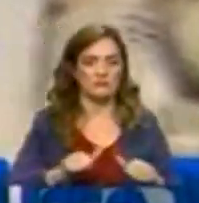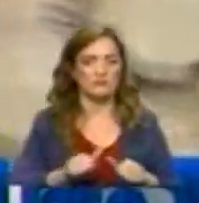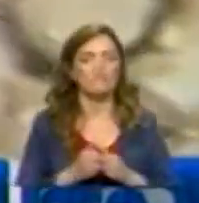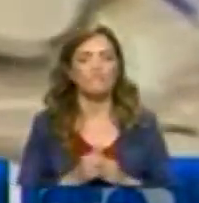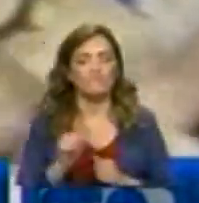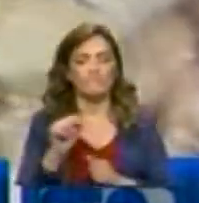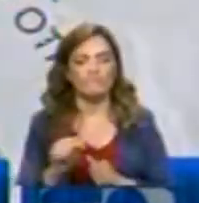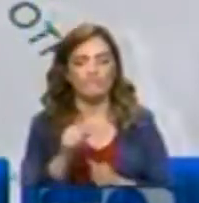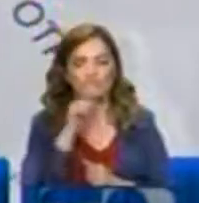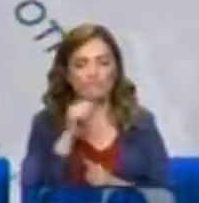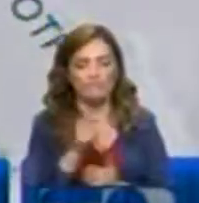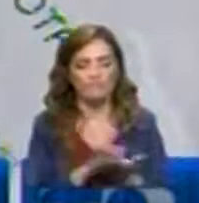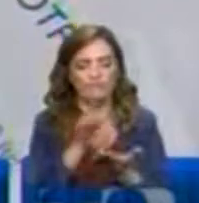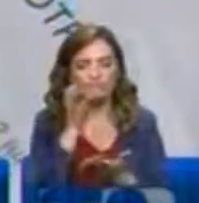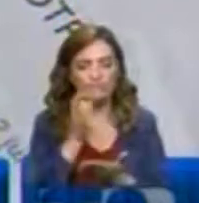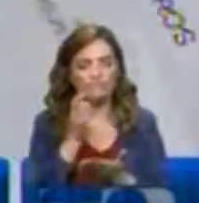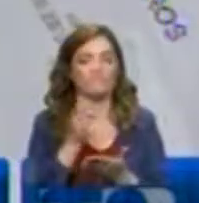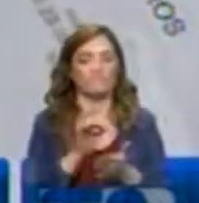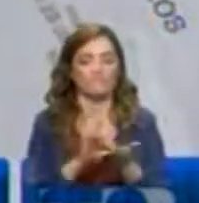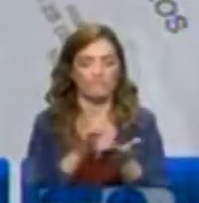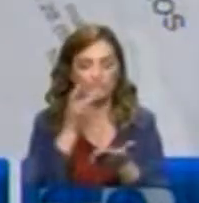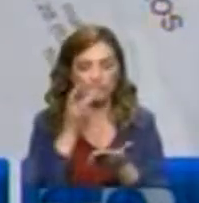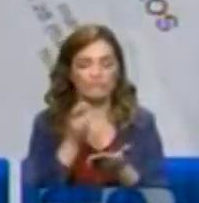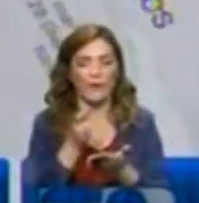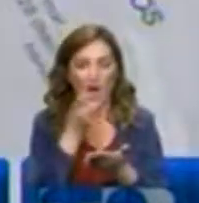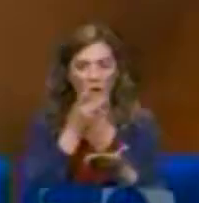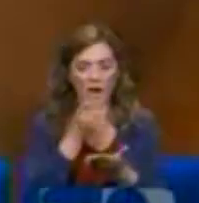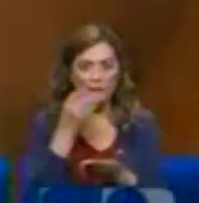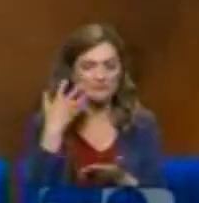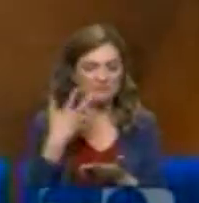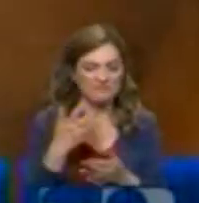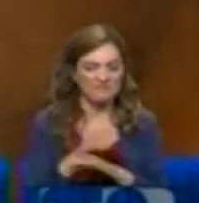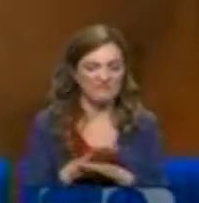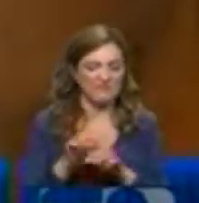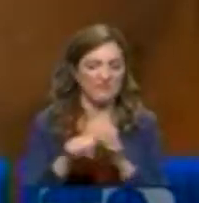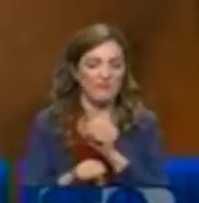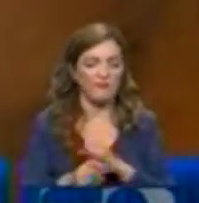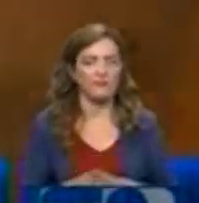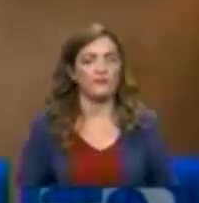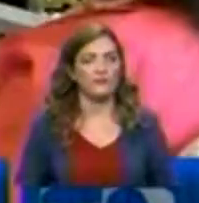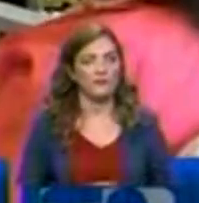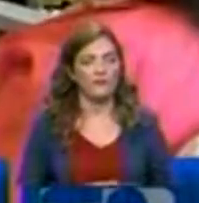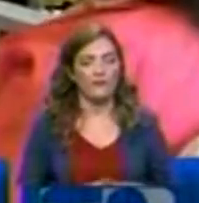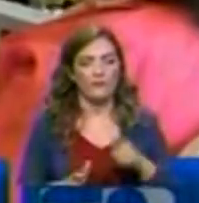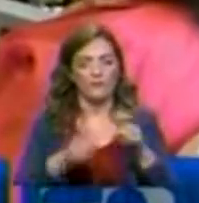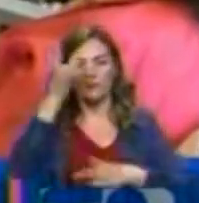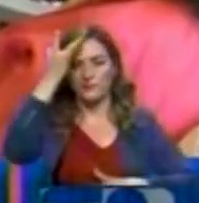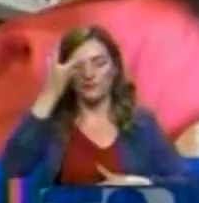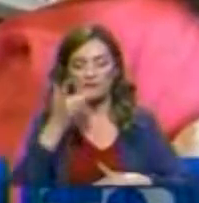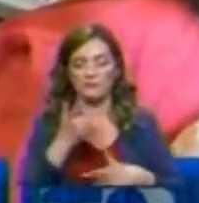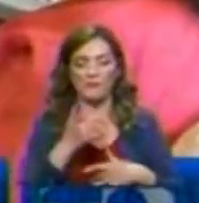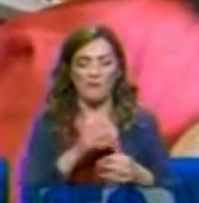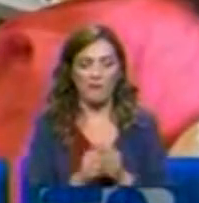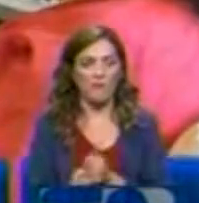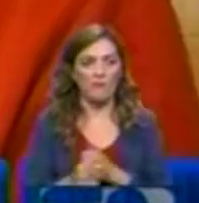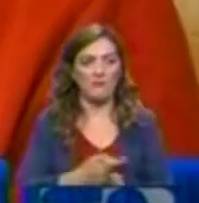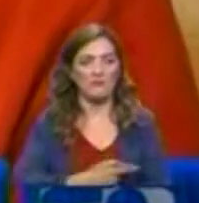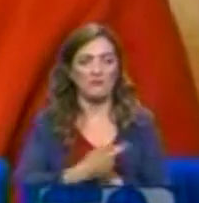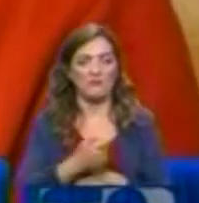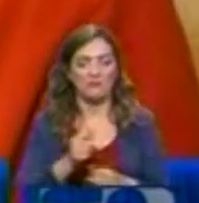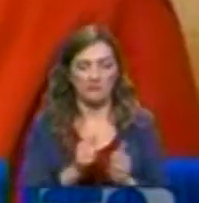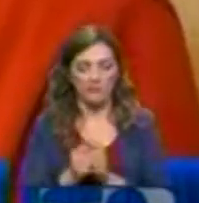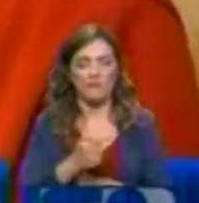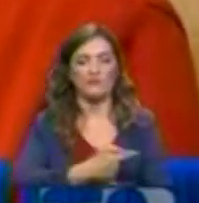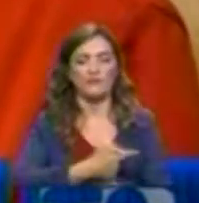medicinas caducadas y medidas cautelares que no se cumplen, pasan los días de los pacientes del sistema médico público del país. Vamos